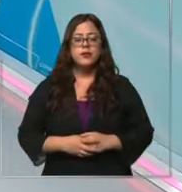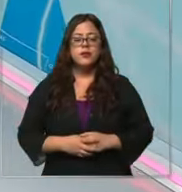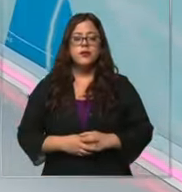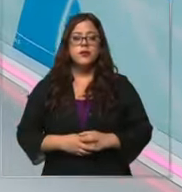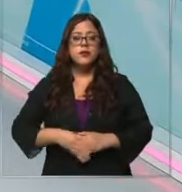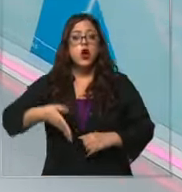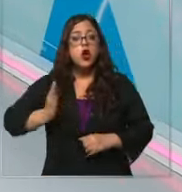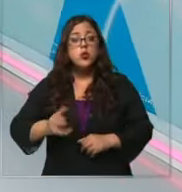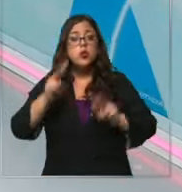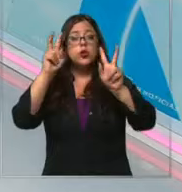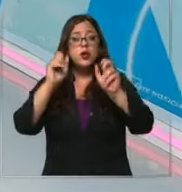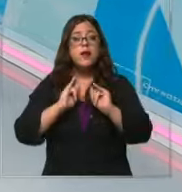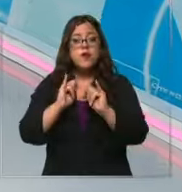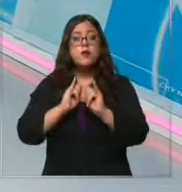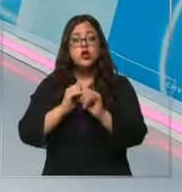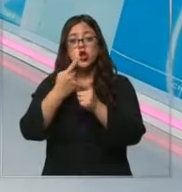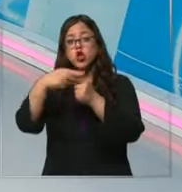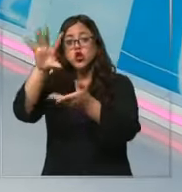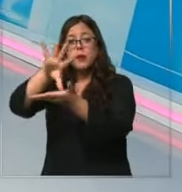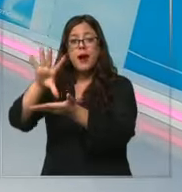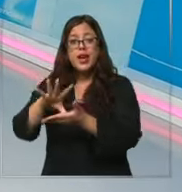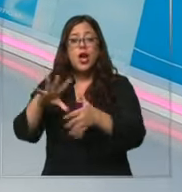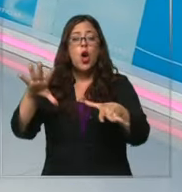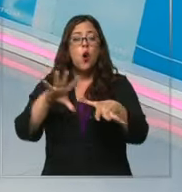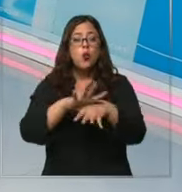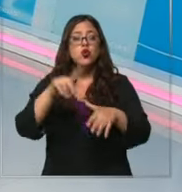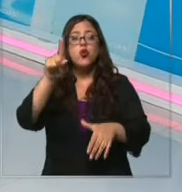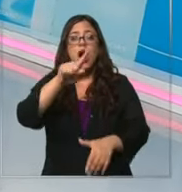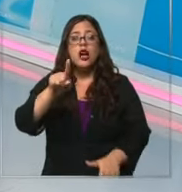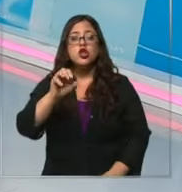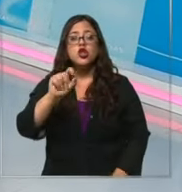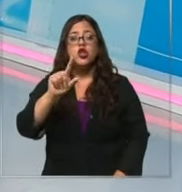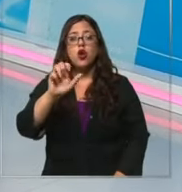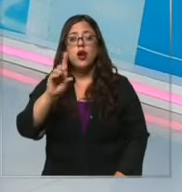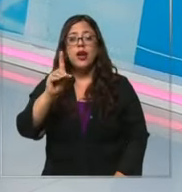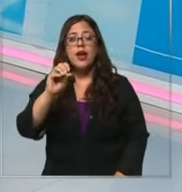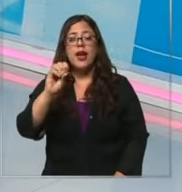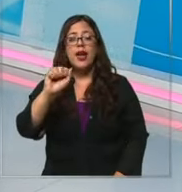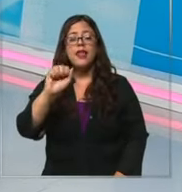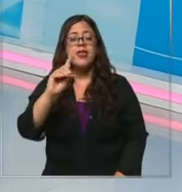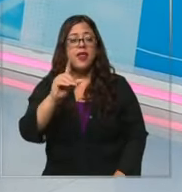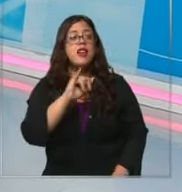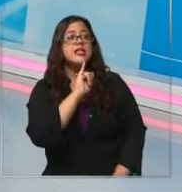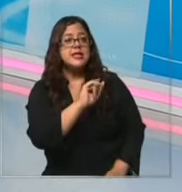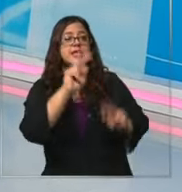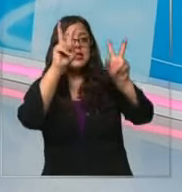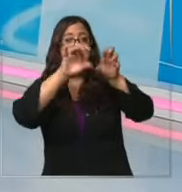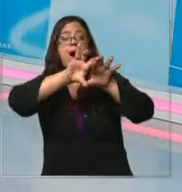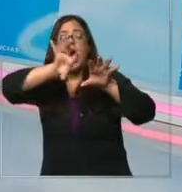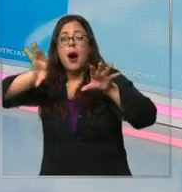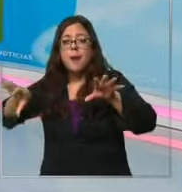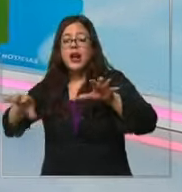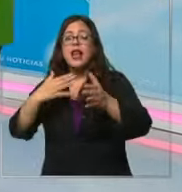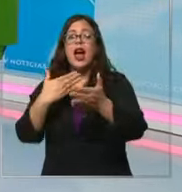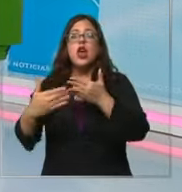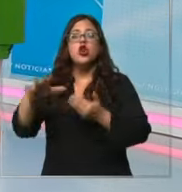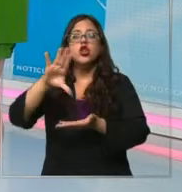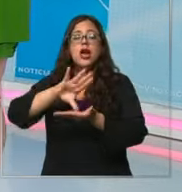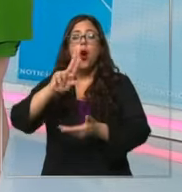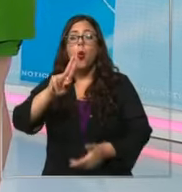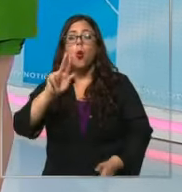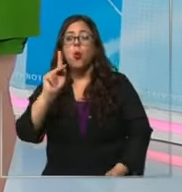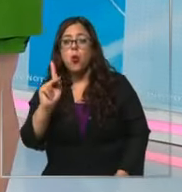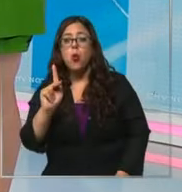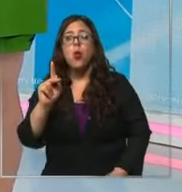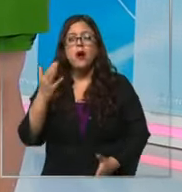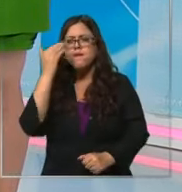Y seguimos revisando informaciones internacionales junto a Soledad Agüero. Sí, Pati, vamos a cambiar ahora de tema para irnos hasta el Reino Unido, porque existe